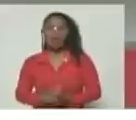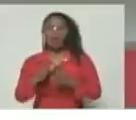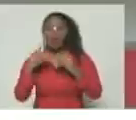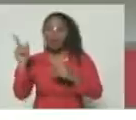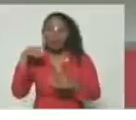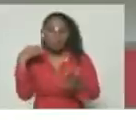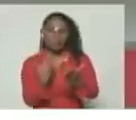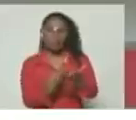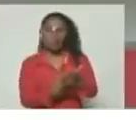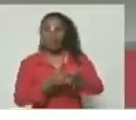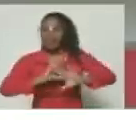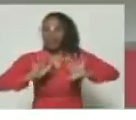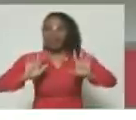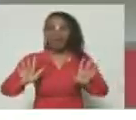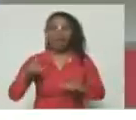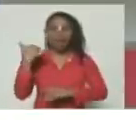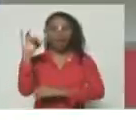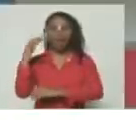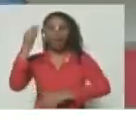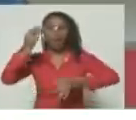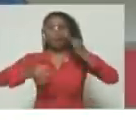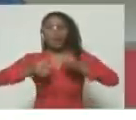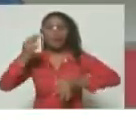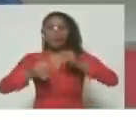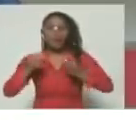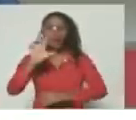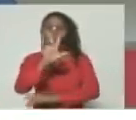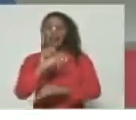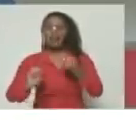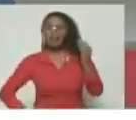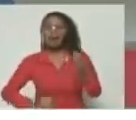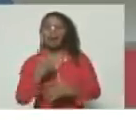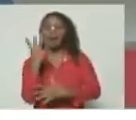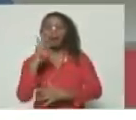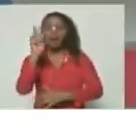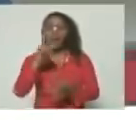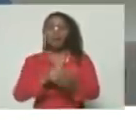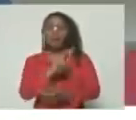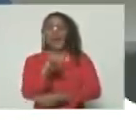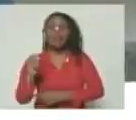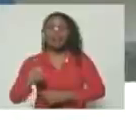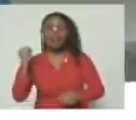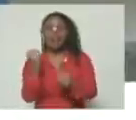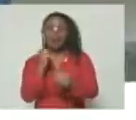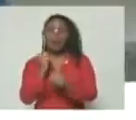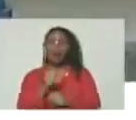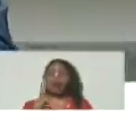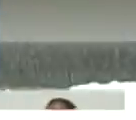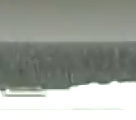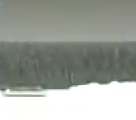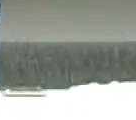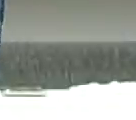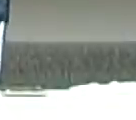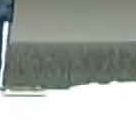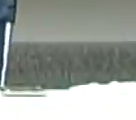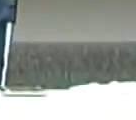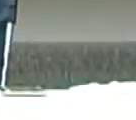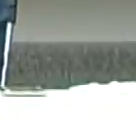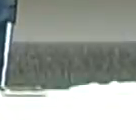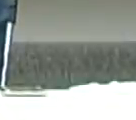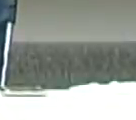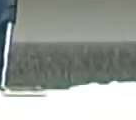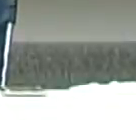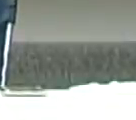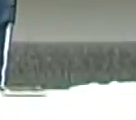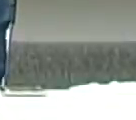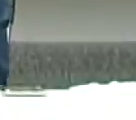pruebas, testimonios, juicios. 3 de mayo 2020, Operación Gedeón, es público y notorio. Hasta un contrato